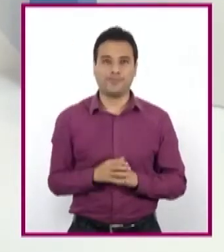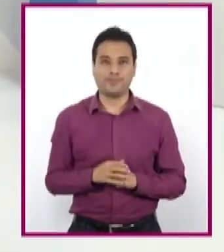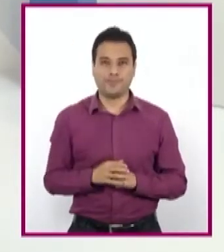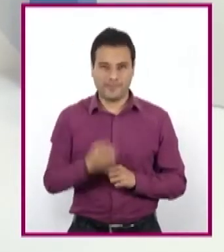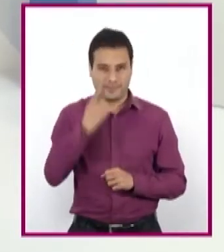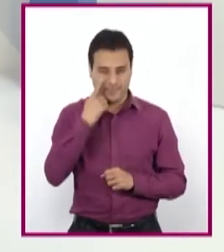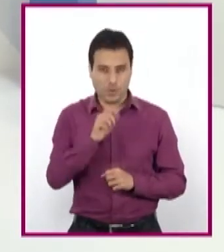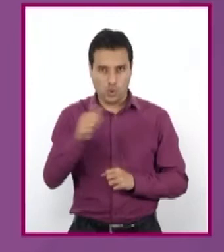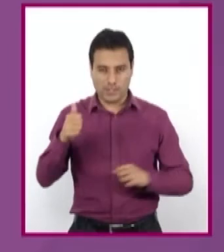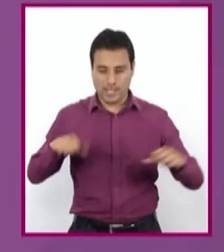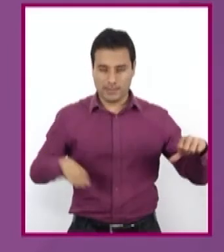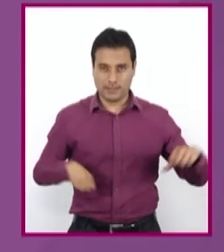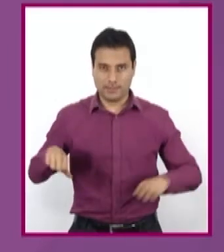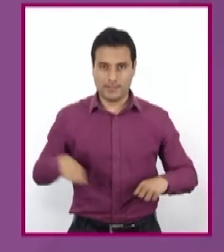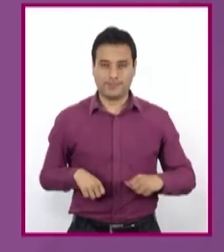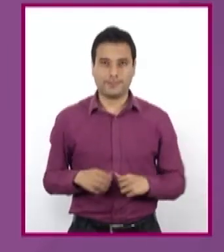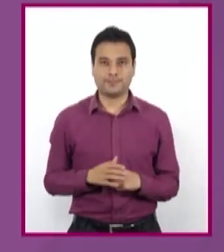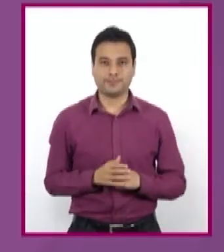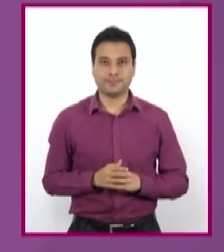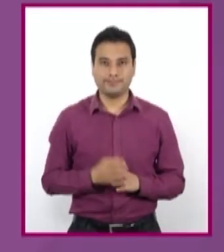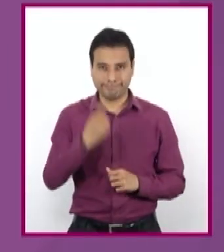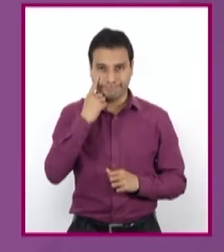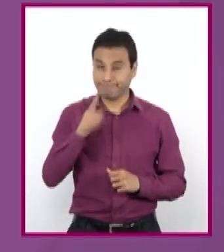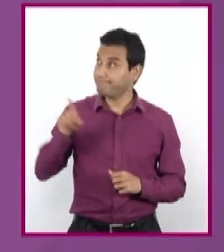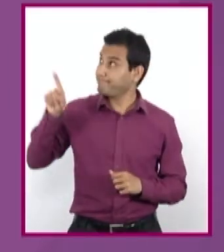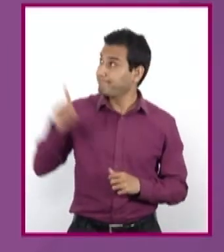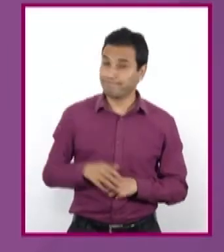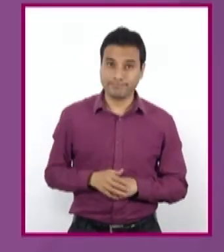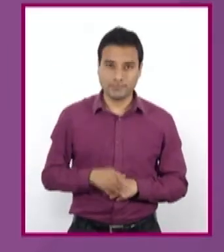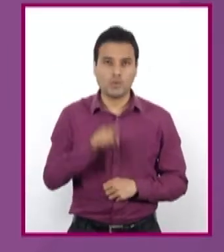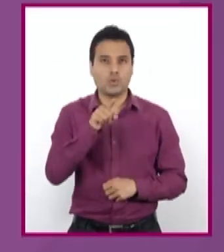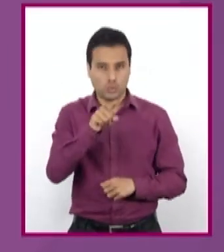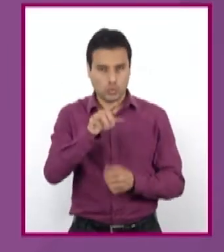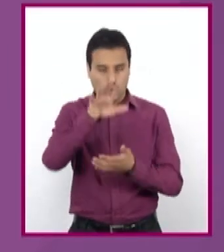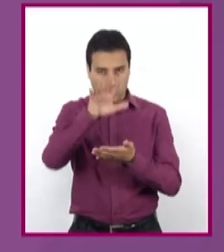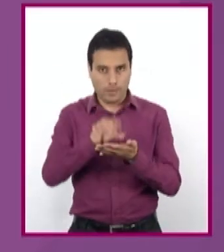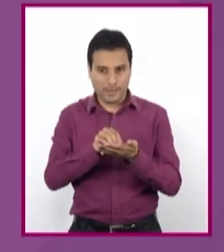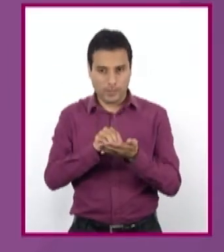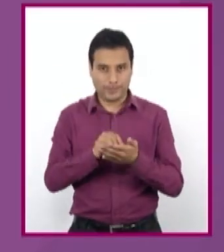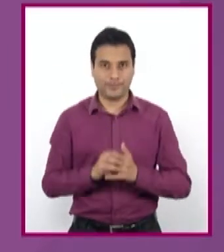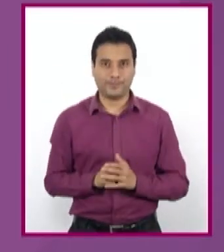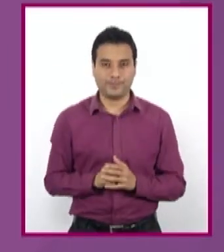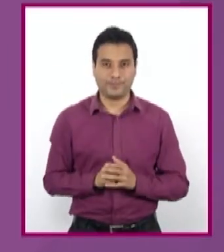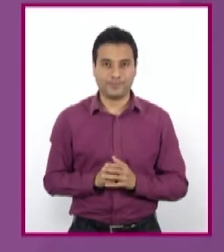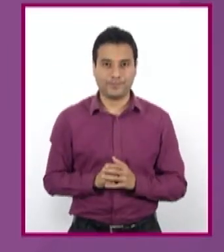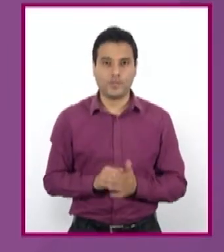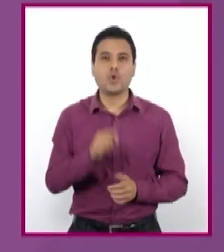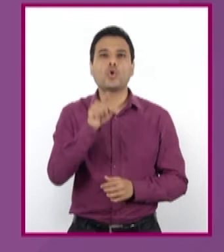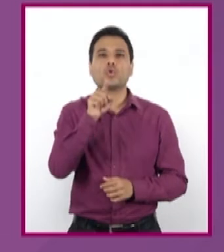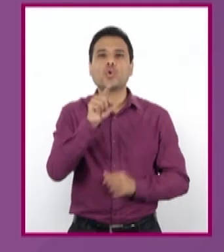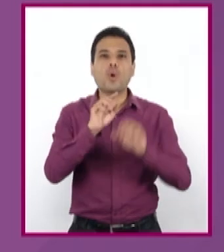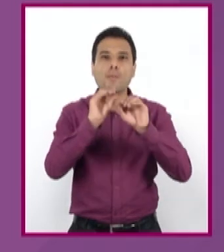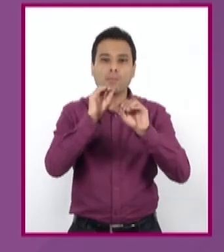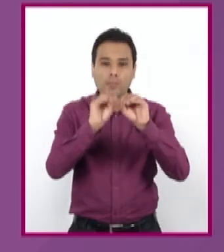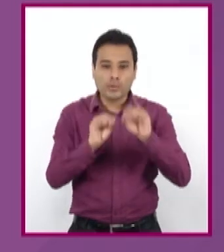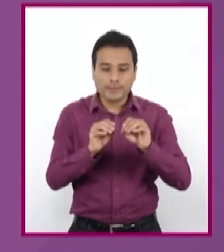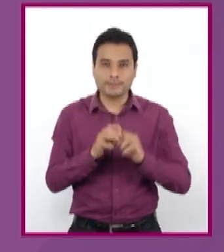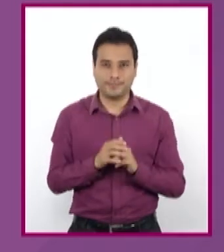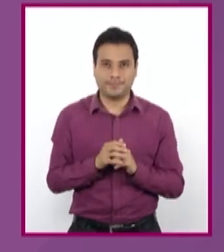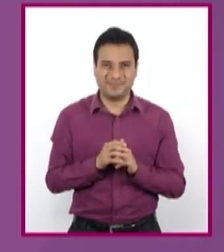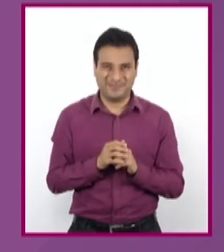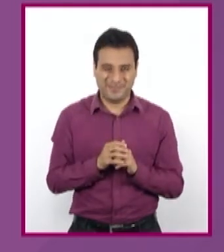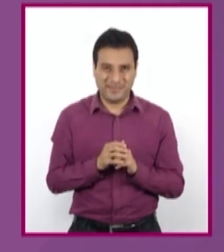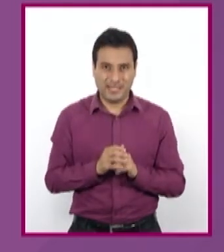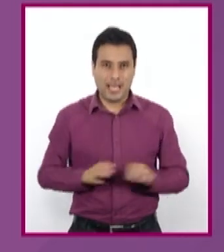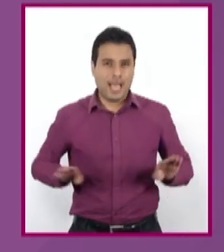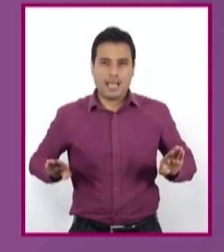actividad. Copien el siguiente cuadro que aparece en pantalla. Coloquen en él las principales características